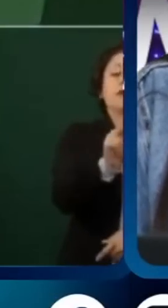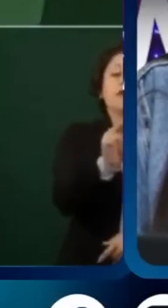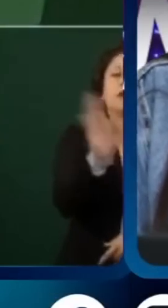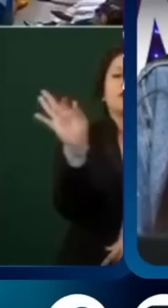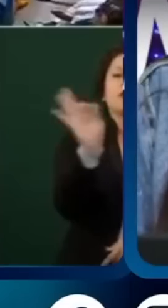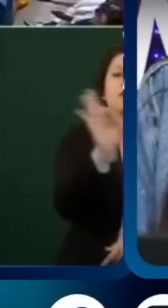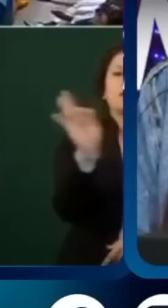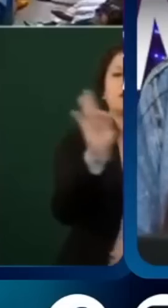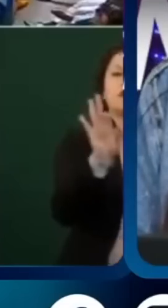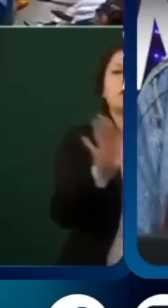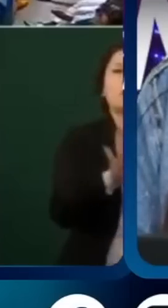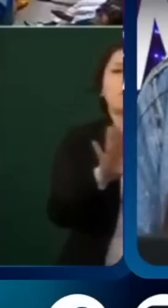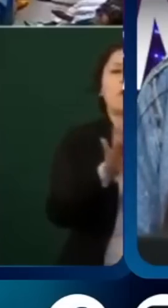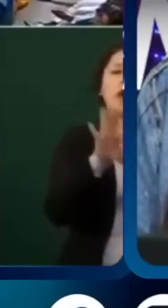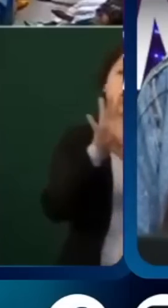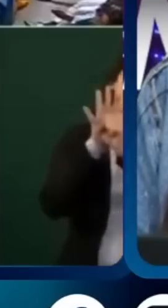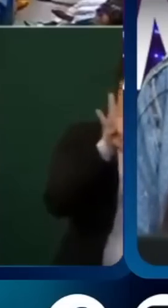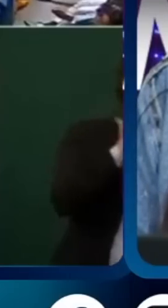esos